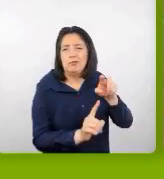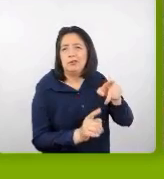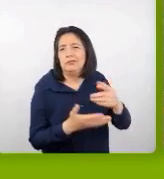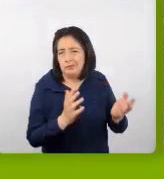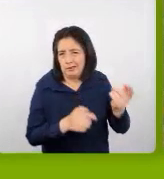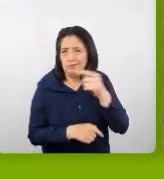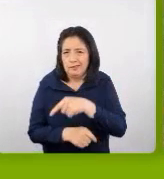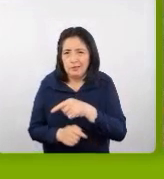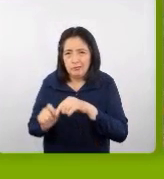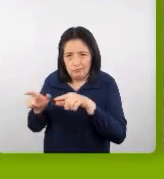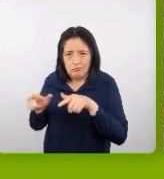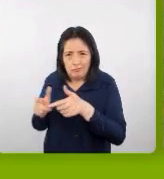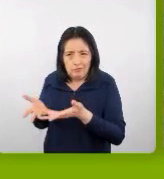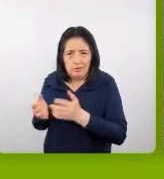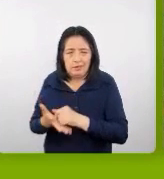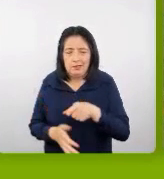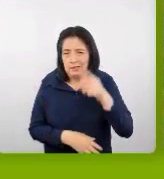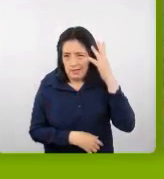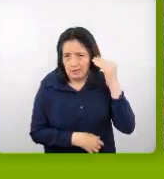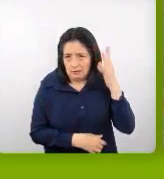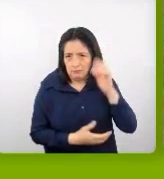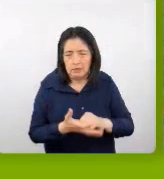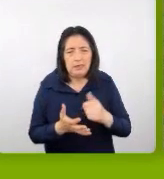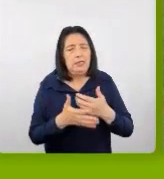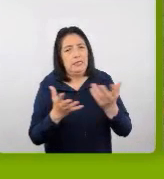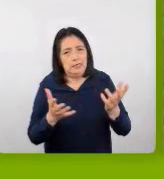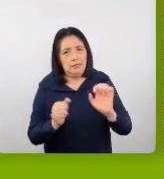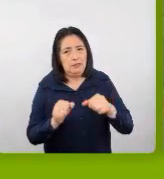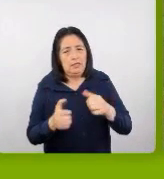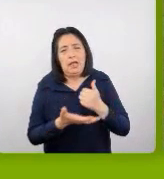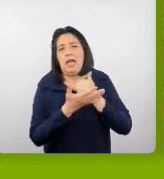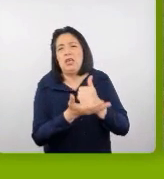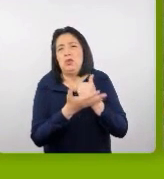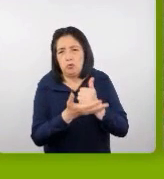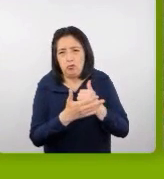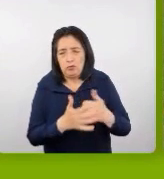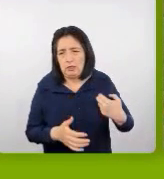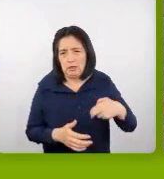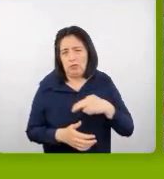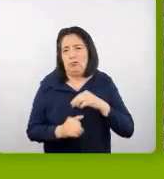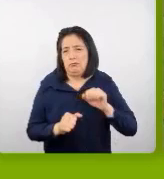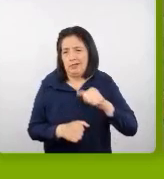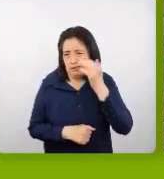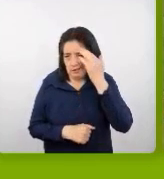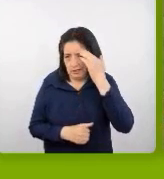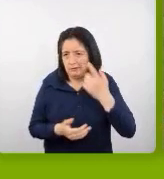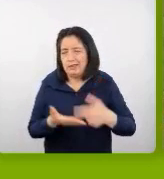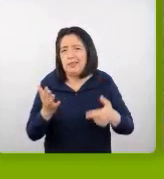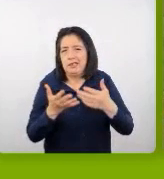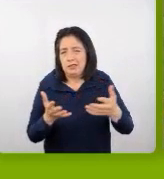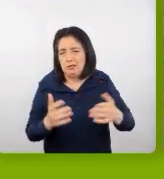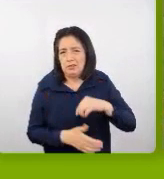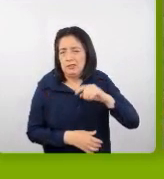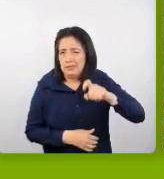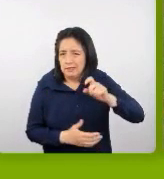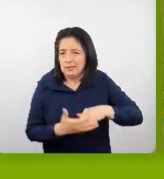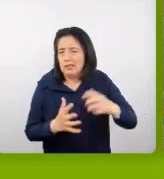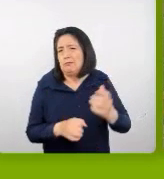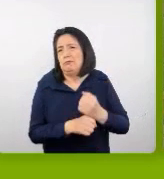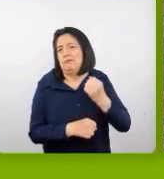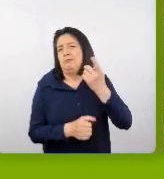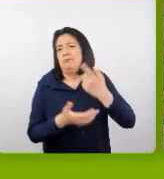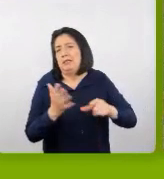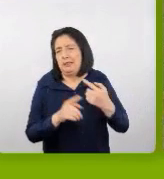Y justamente estas experiencias enriquecedoras ayudan a nosotros a saber cuáles son los elementos que debemos destacar para